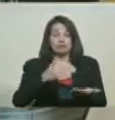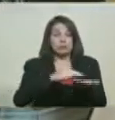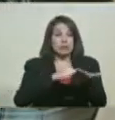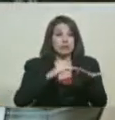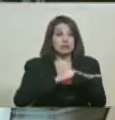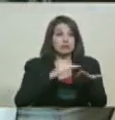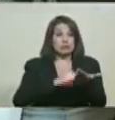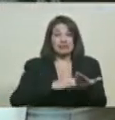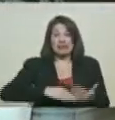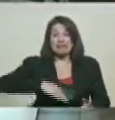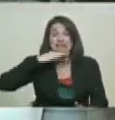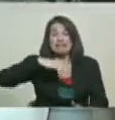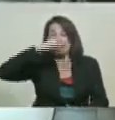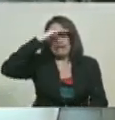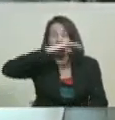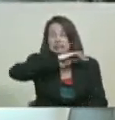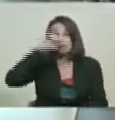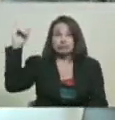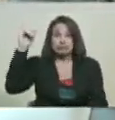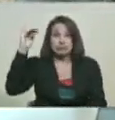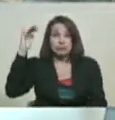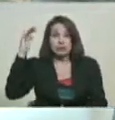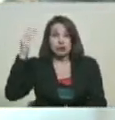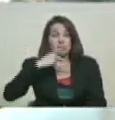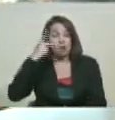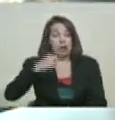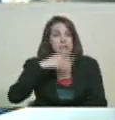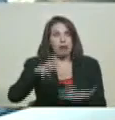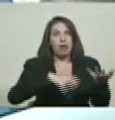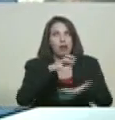harto del conflicto político